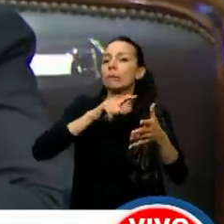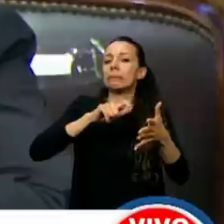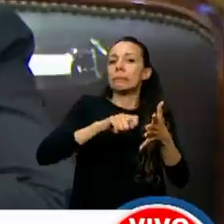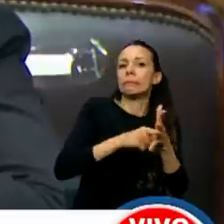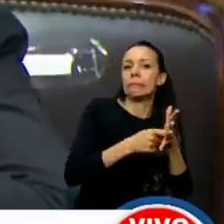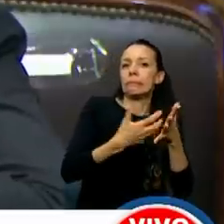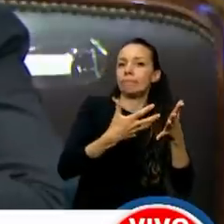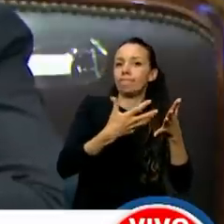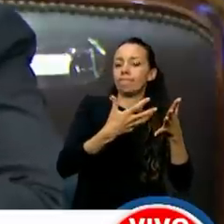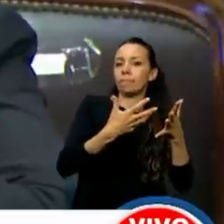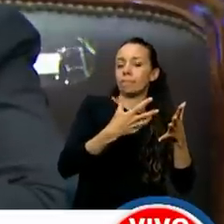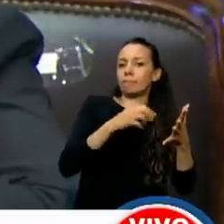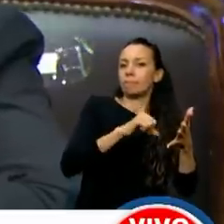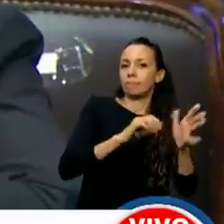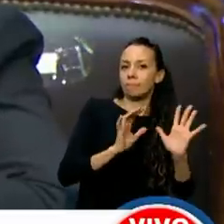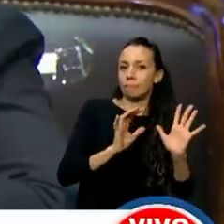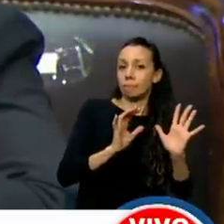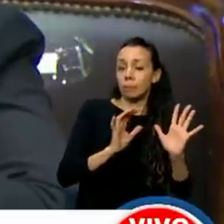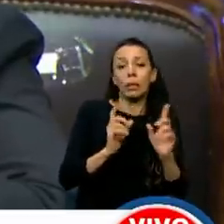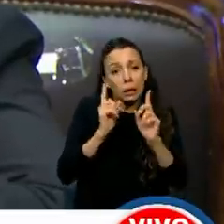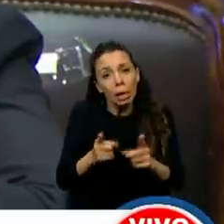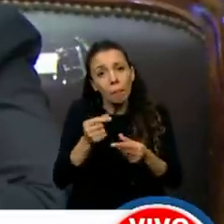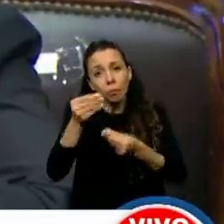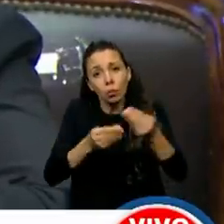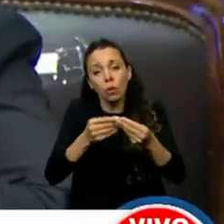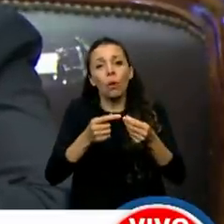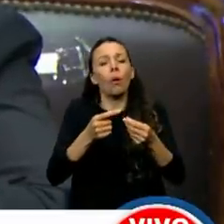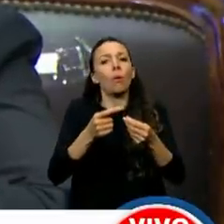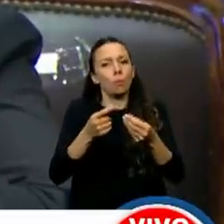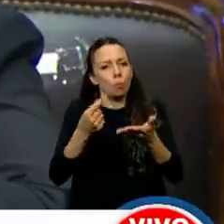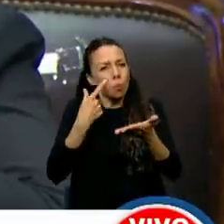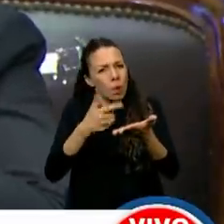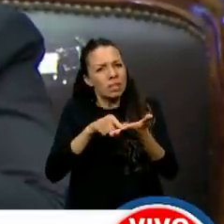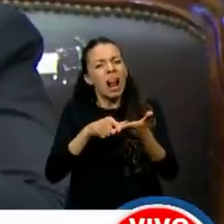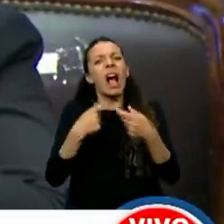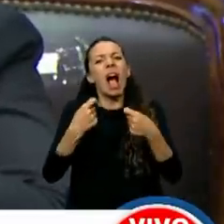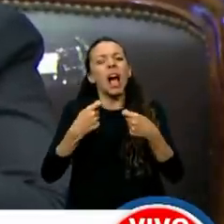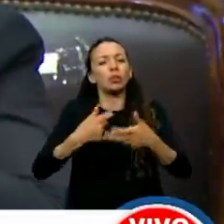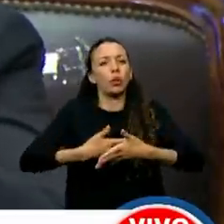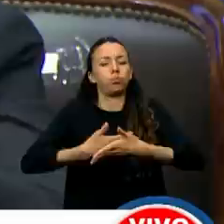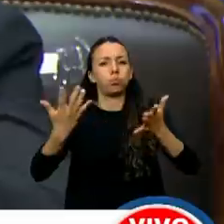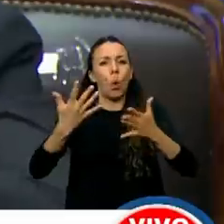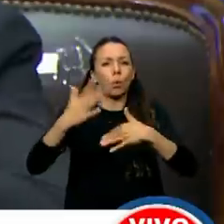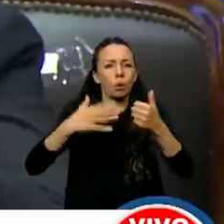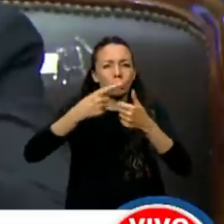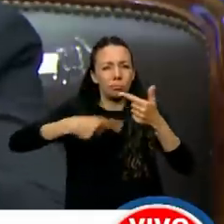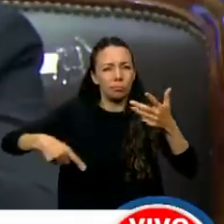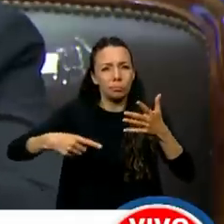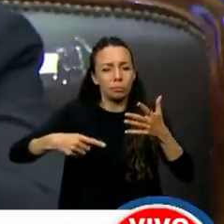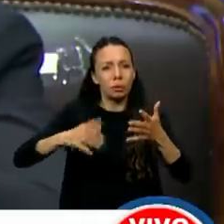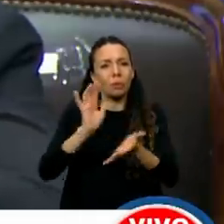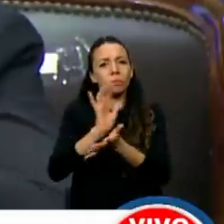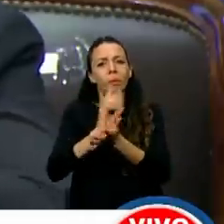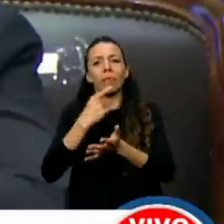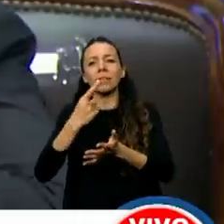genera más gasto público que no tiene financiamiento genuino que nos hace creer está ilusión de la emisión y la inflación